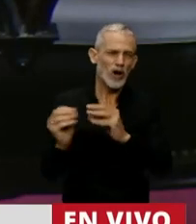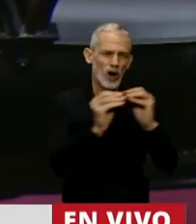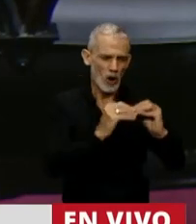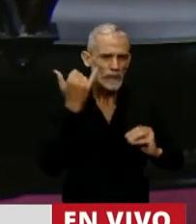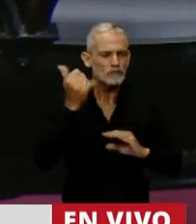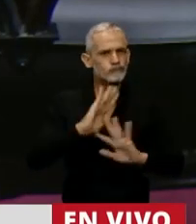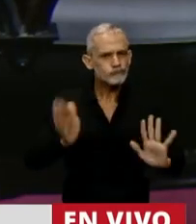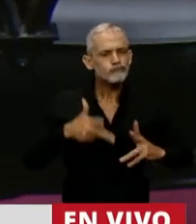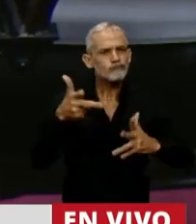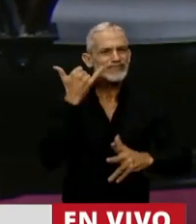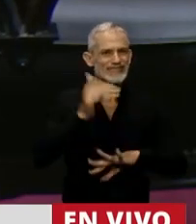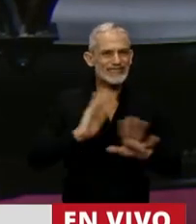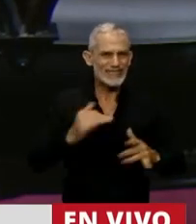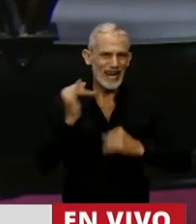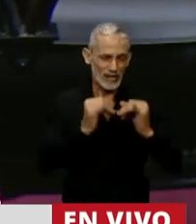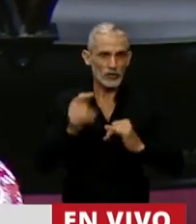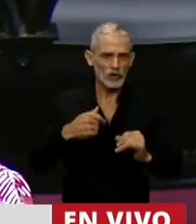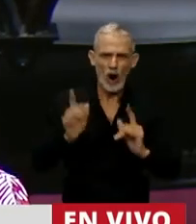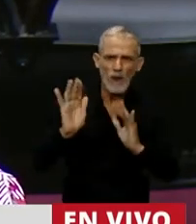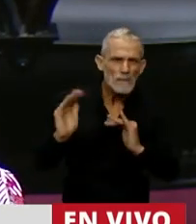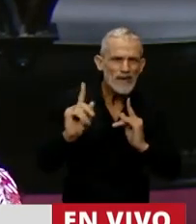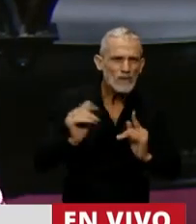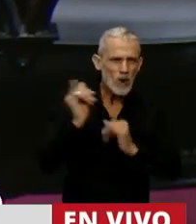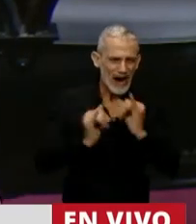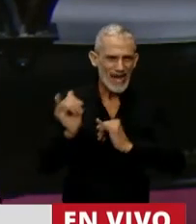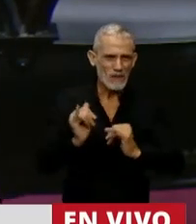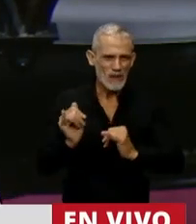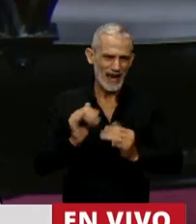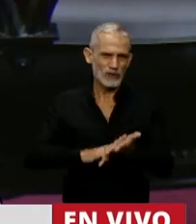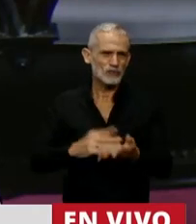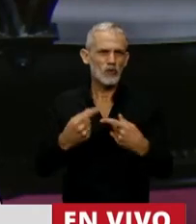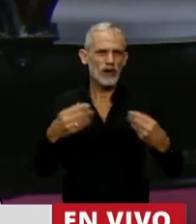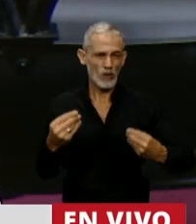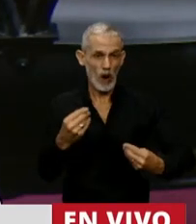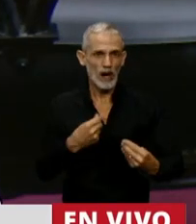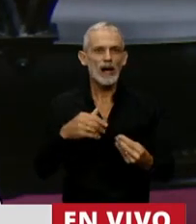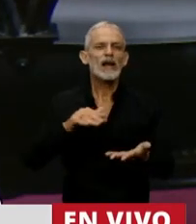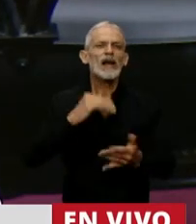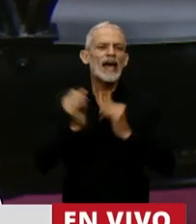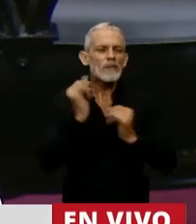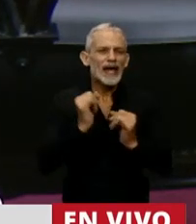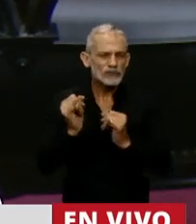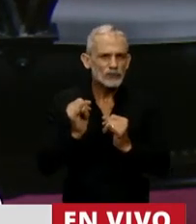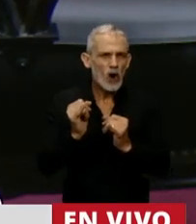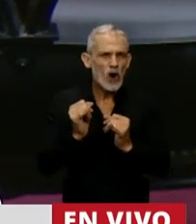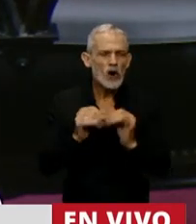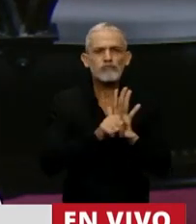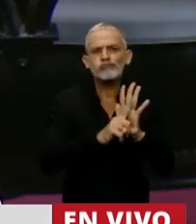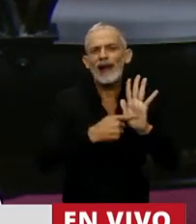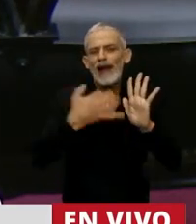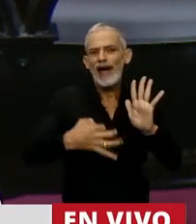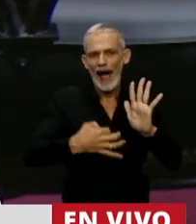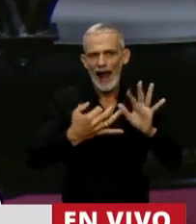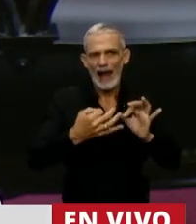míos, realmente me he sentido representada en esas palabras, en lo que es el fundamento jurídico,